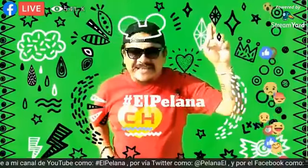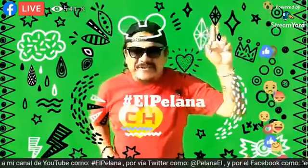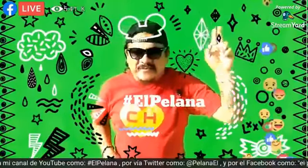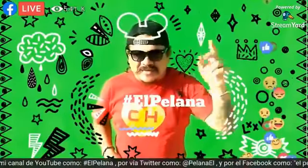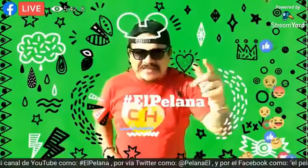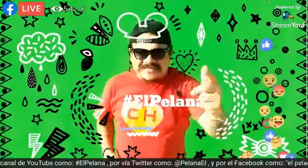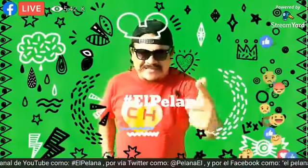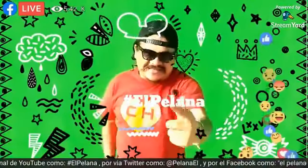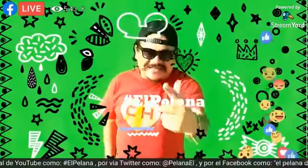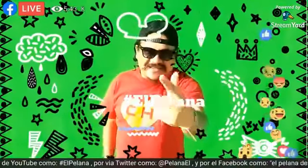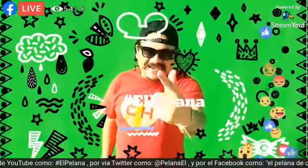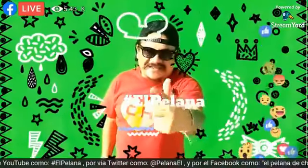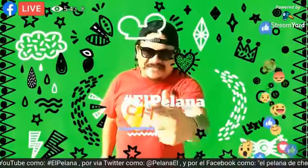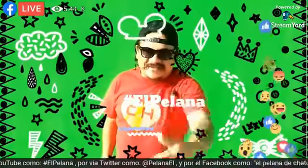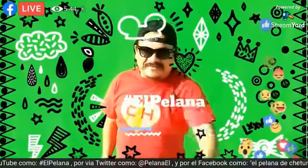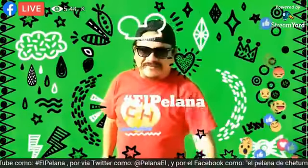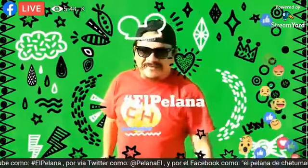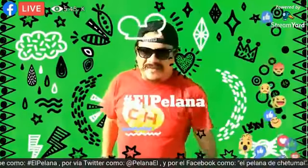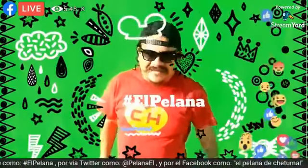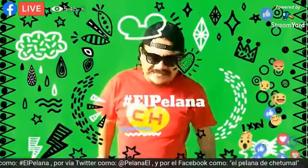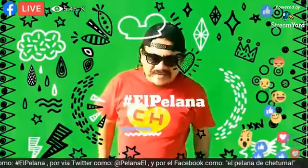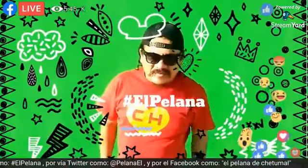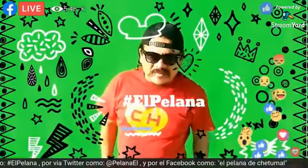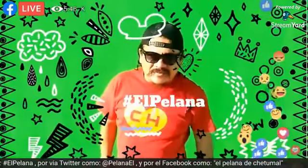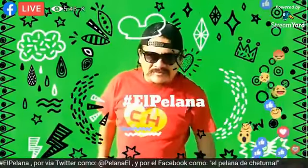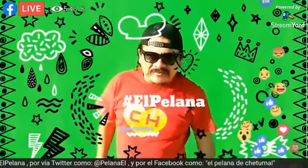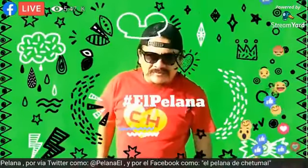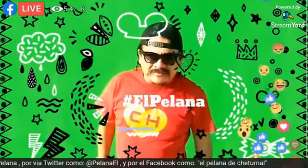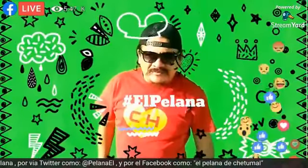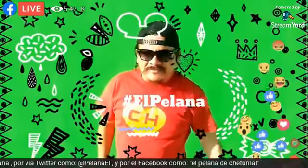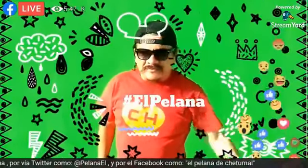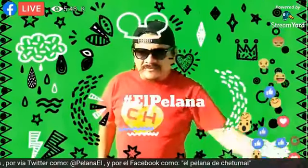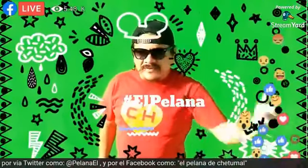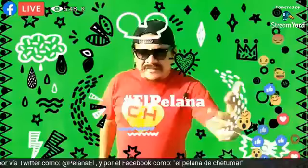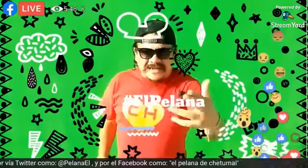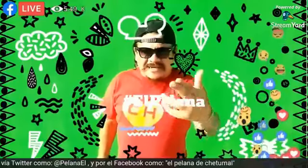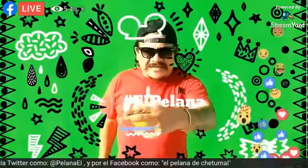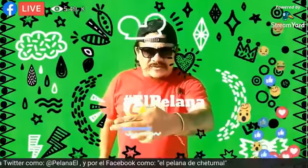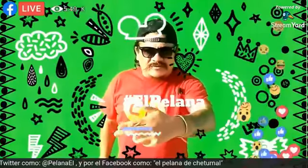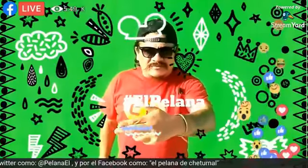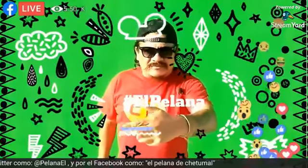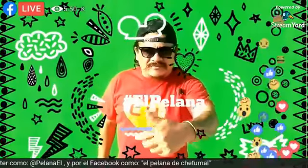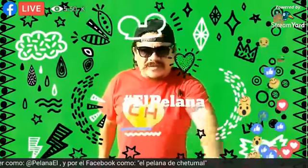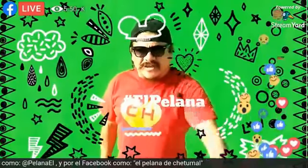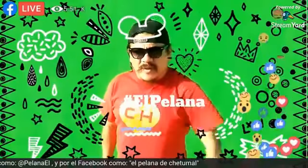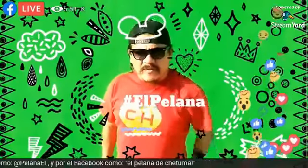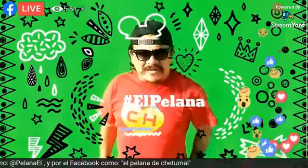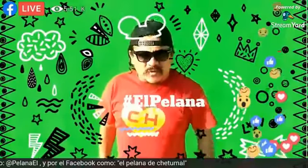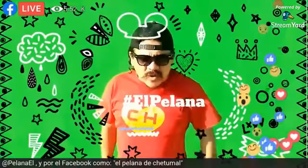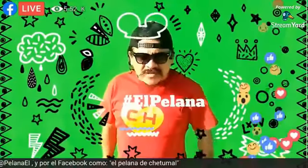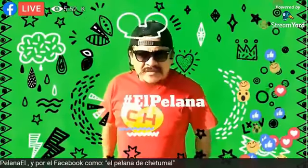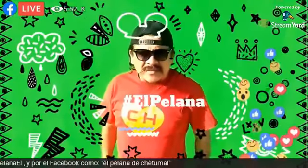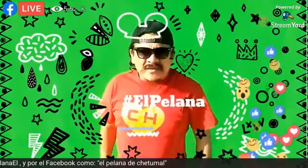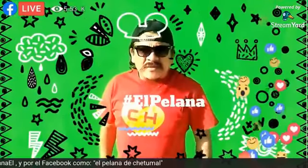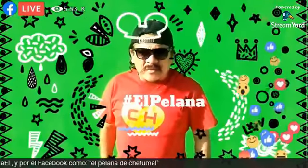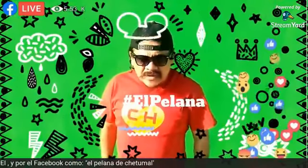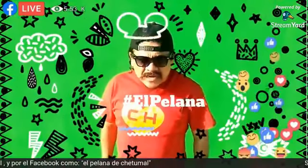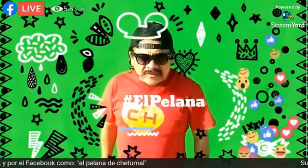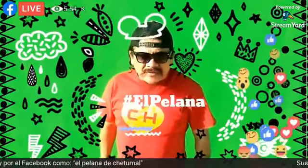son del señor presidente de la nación. El tiempo da la razón y no hay más